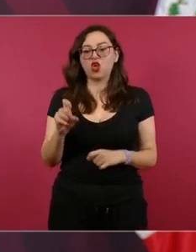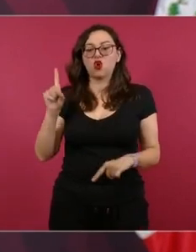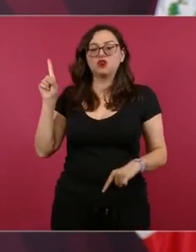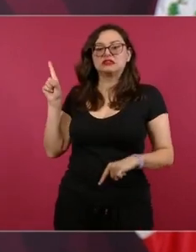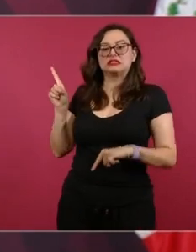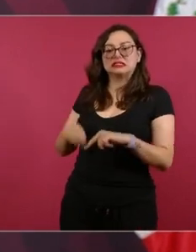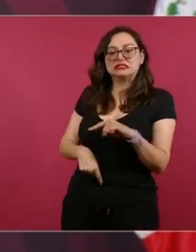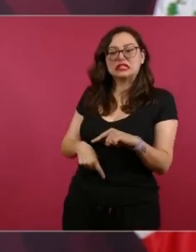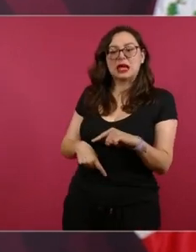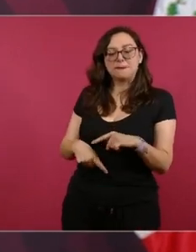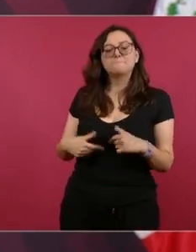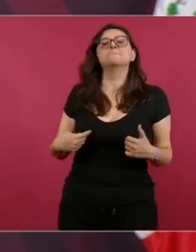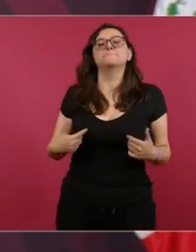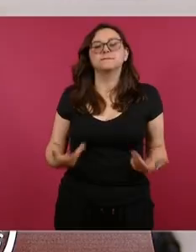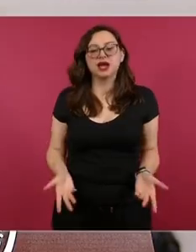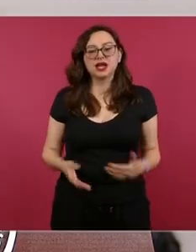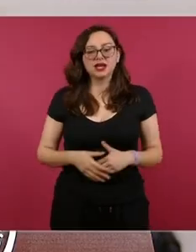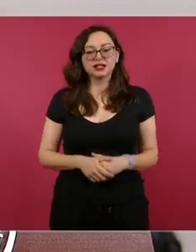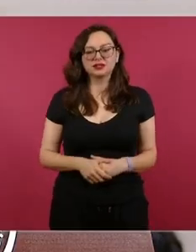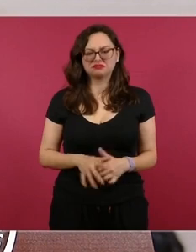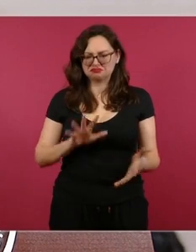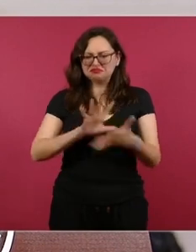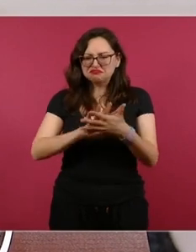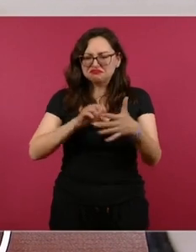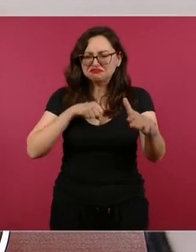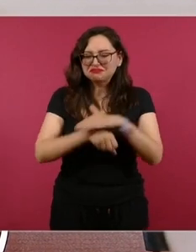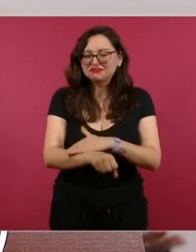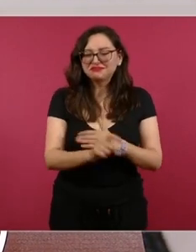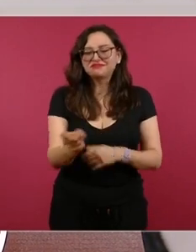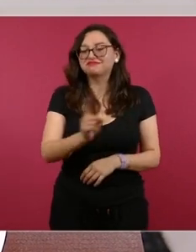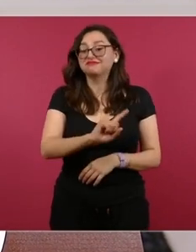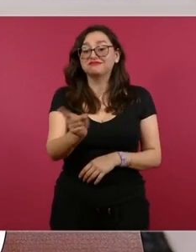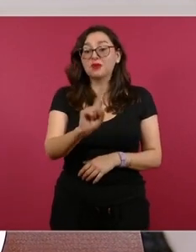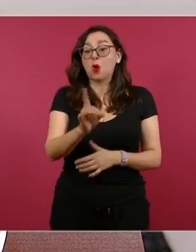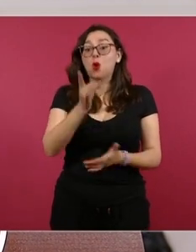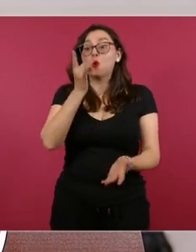Para que yo no participara como candidato.